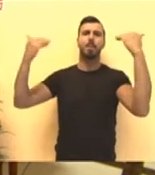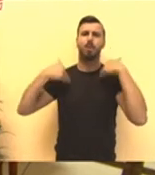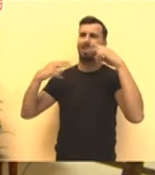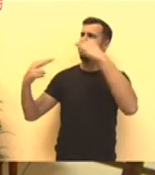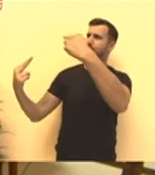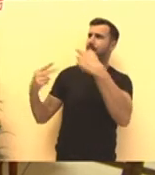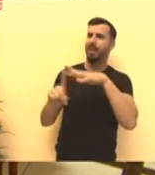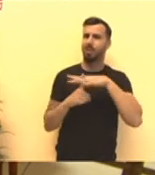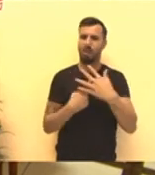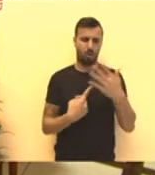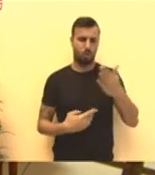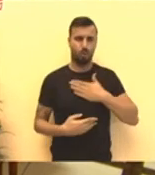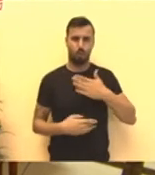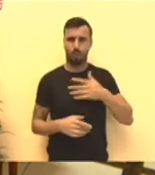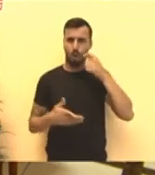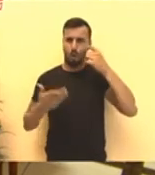sí que somos humanos.